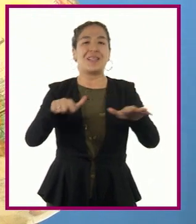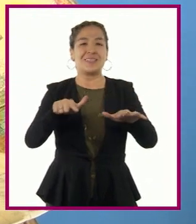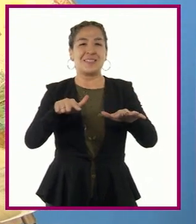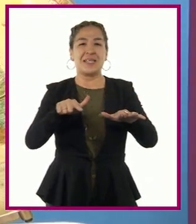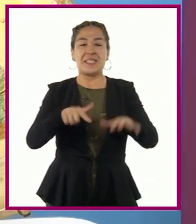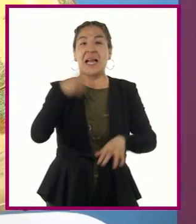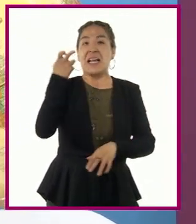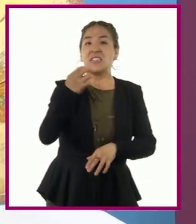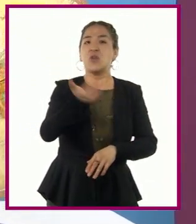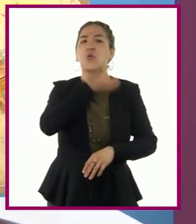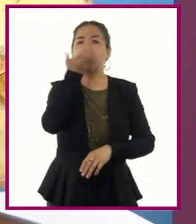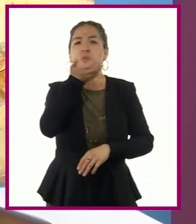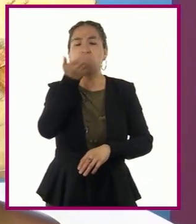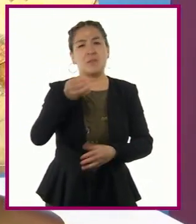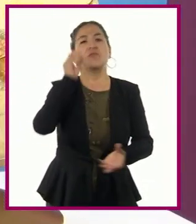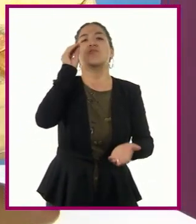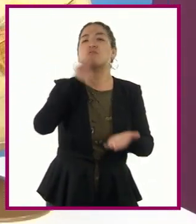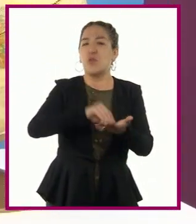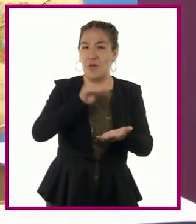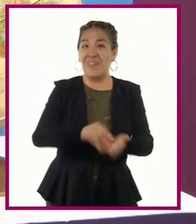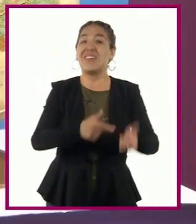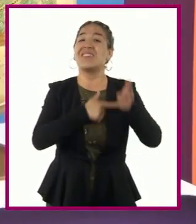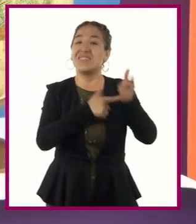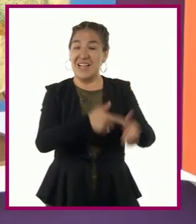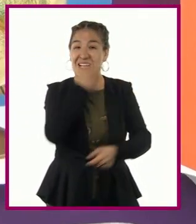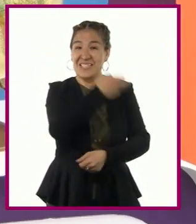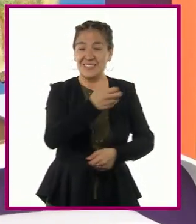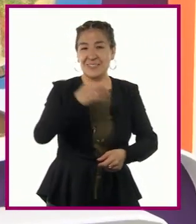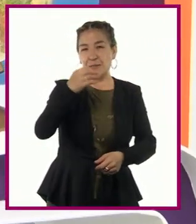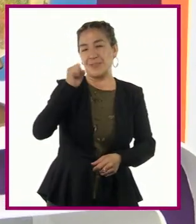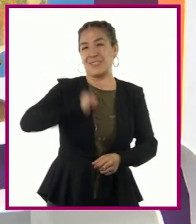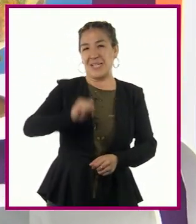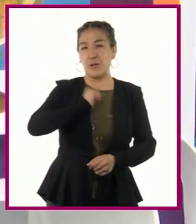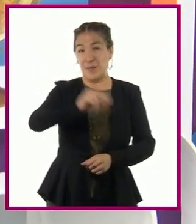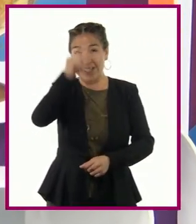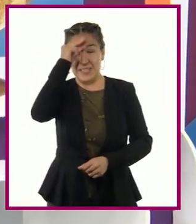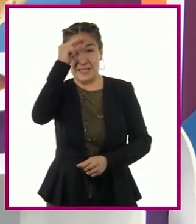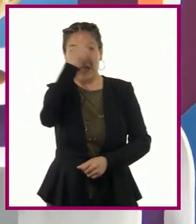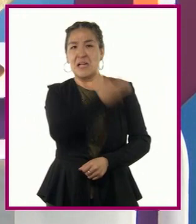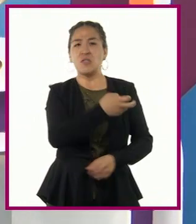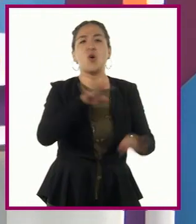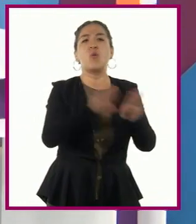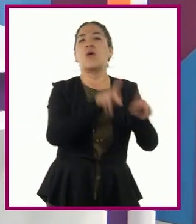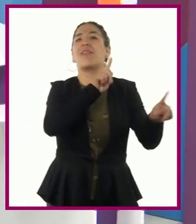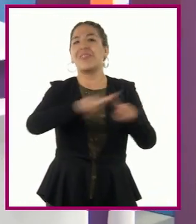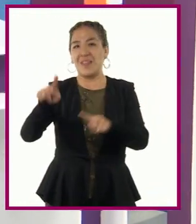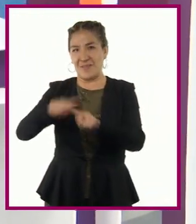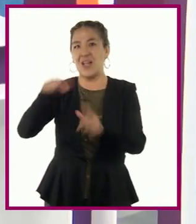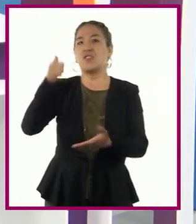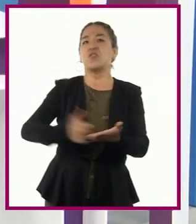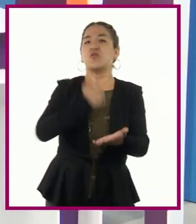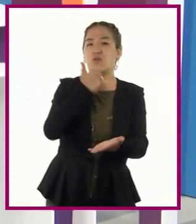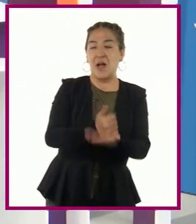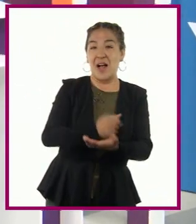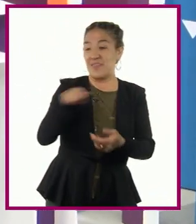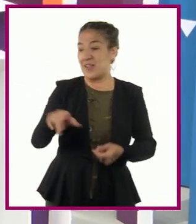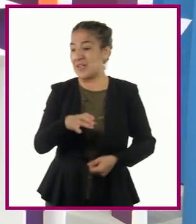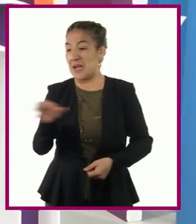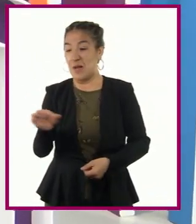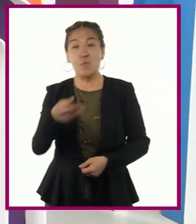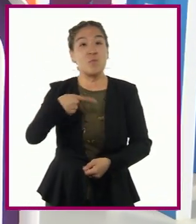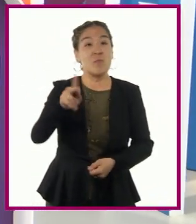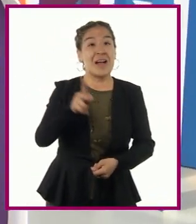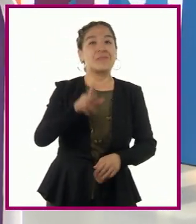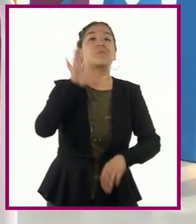Las costumbres siguen siendo, en el siglo ilustrado, diferentes en la ciudad y en el campo, pero cada vez